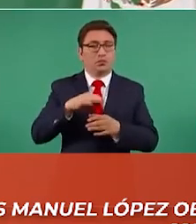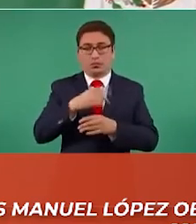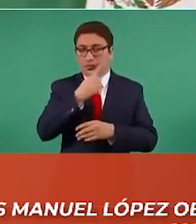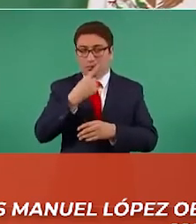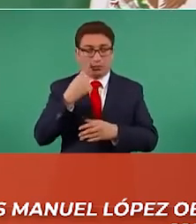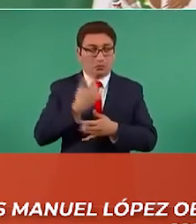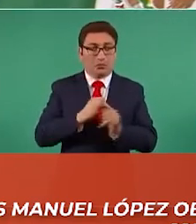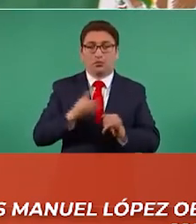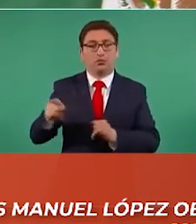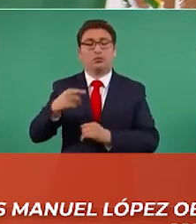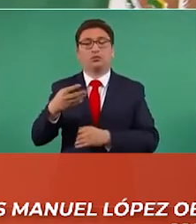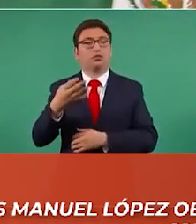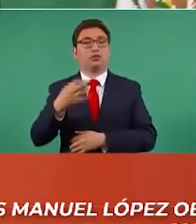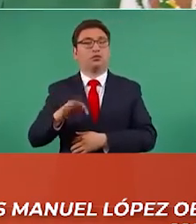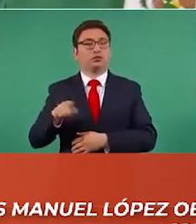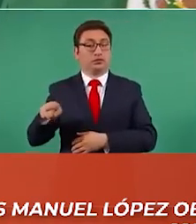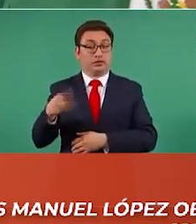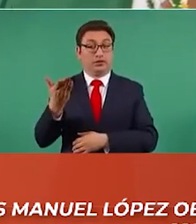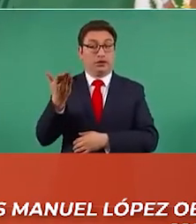Él ha confesado